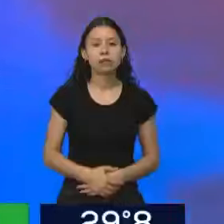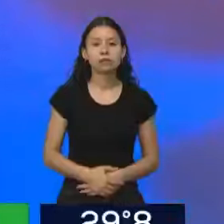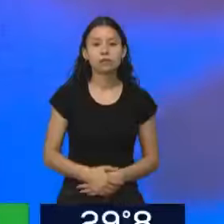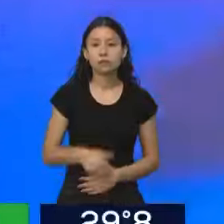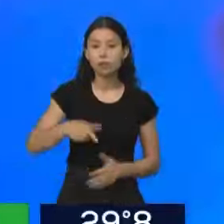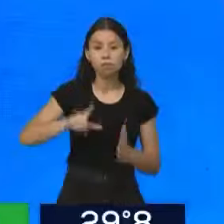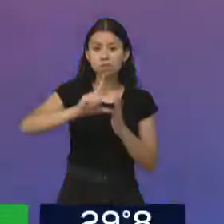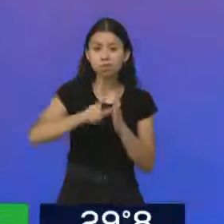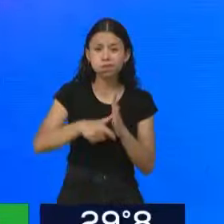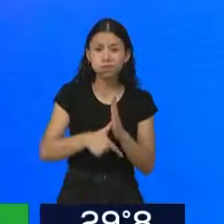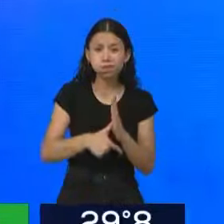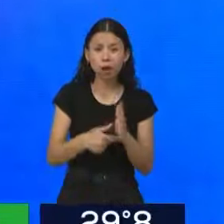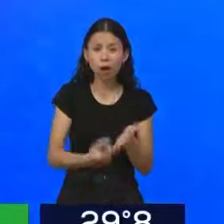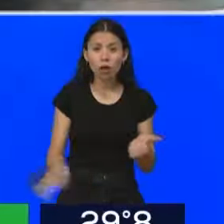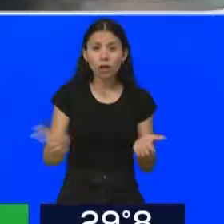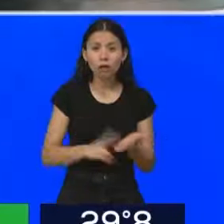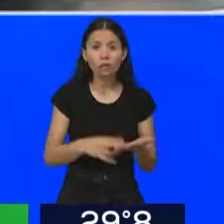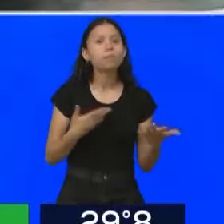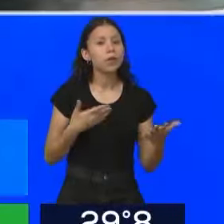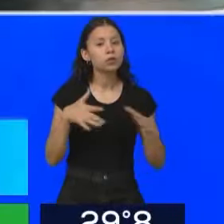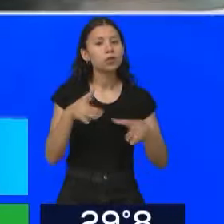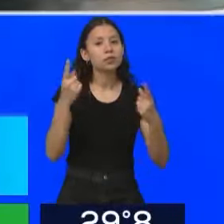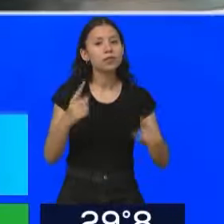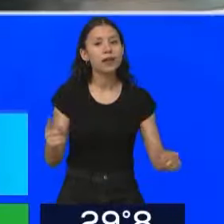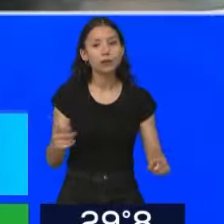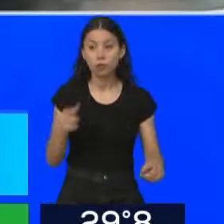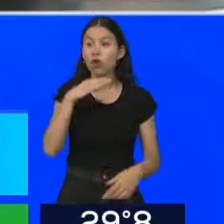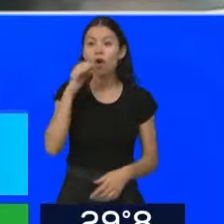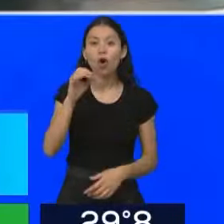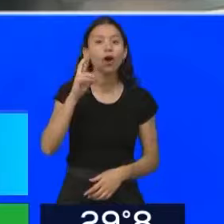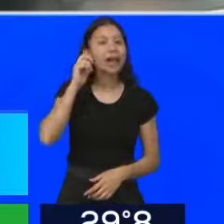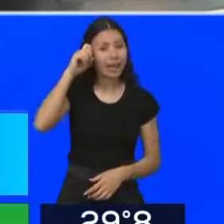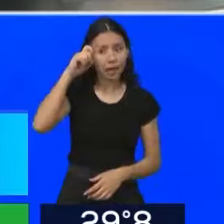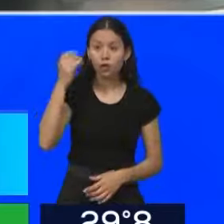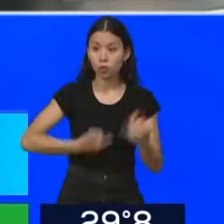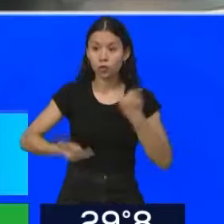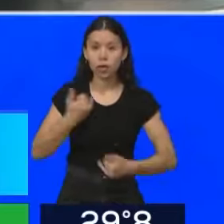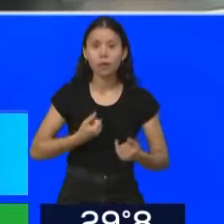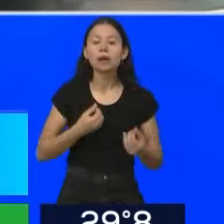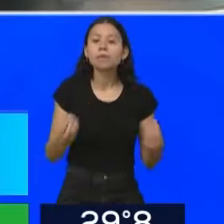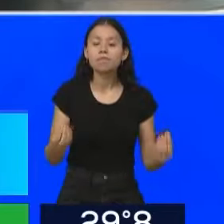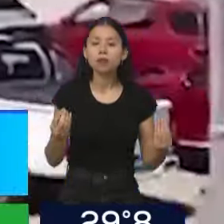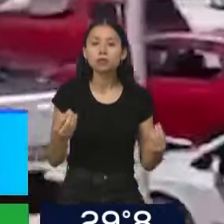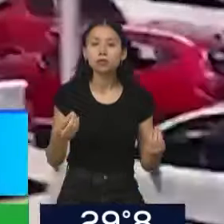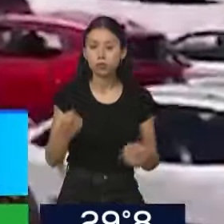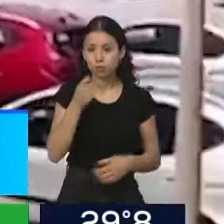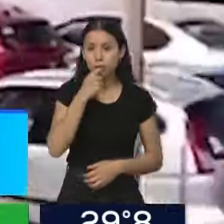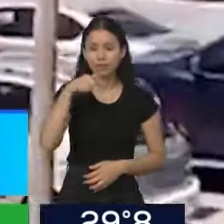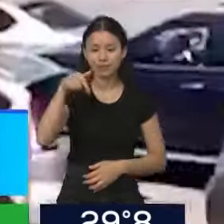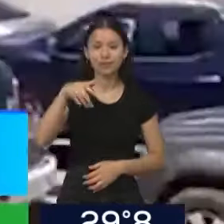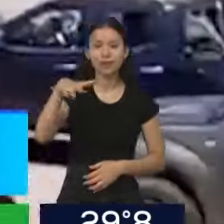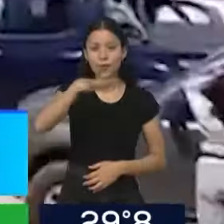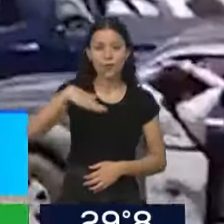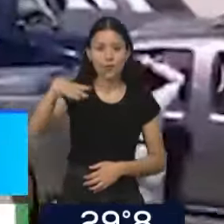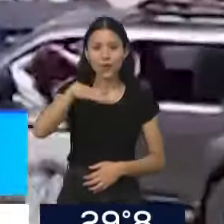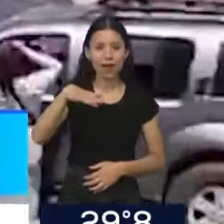estas particularidades, porque Jorge, a ver, ilustrame, sí. ¿No fueron las demoras en el complejo Libertadores de miles